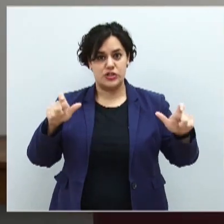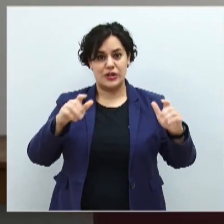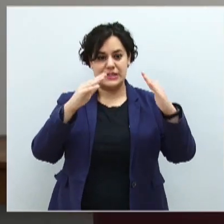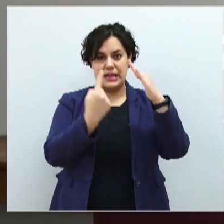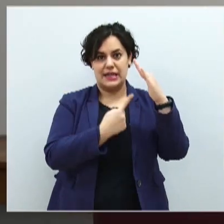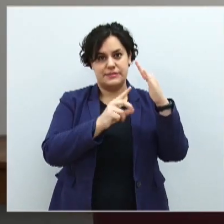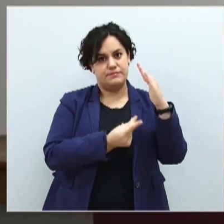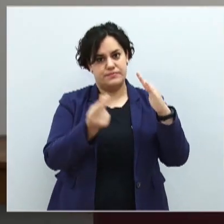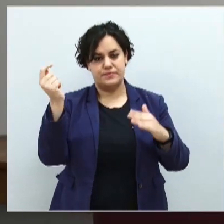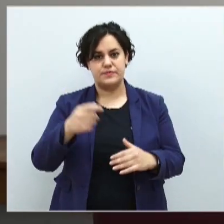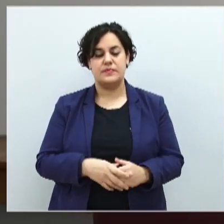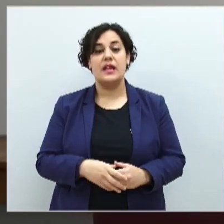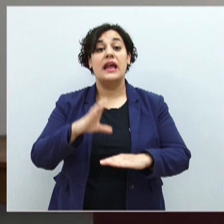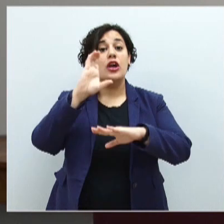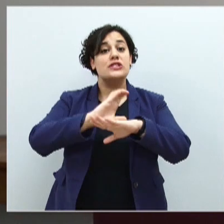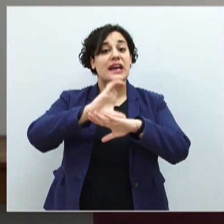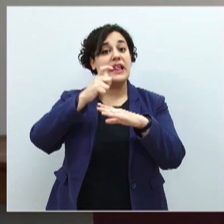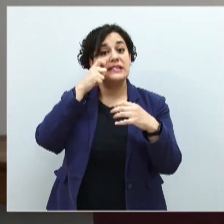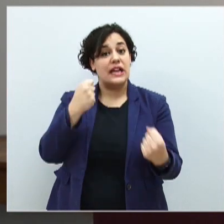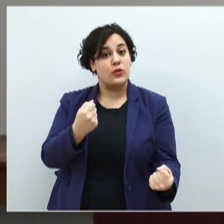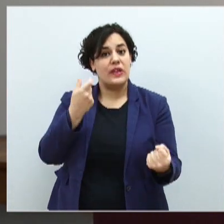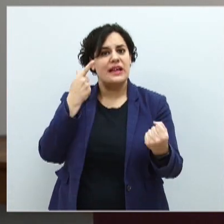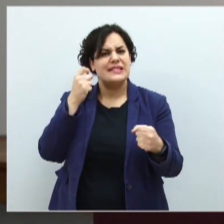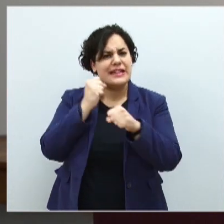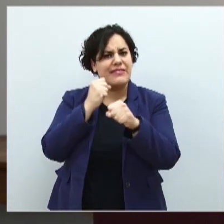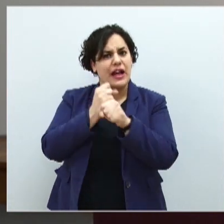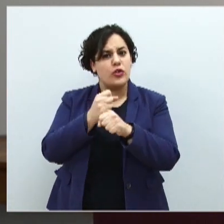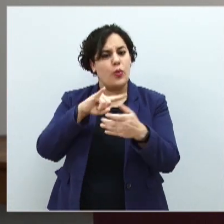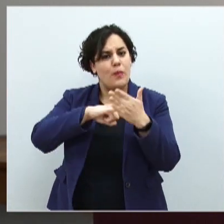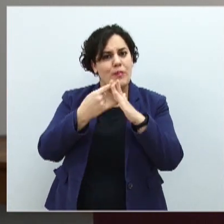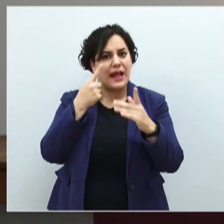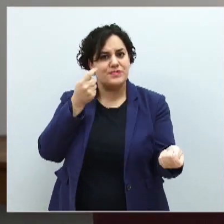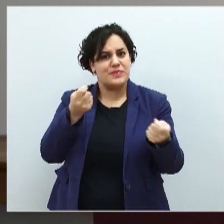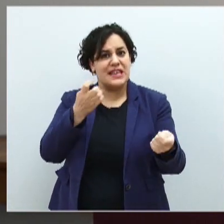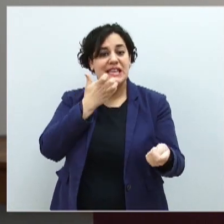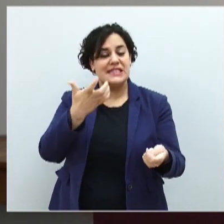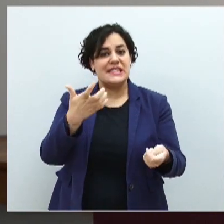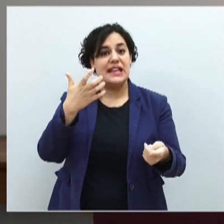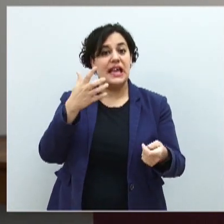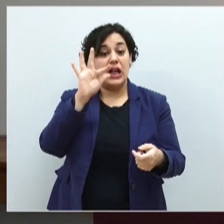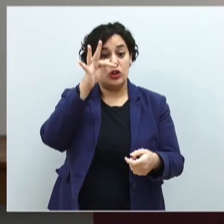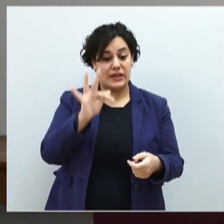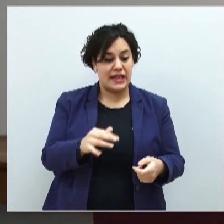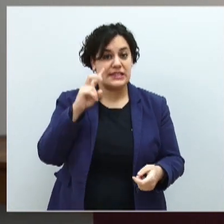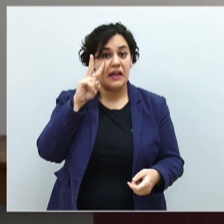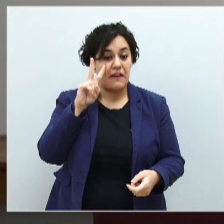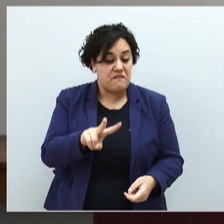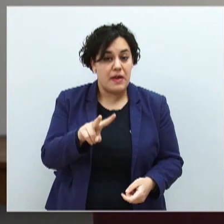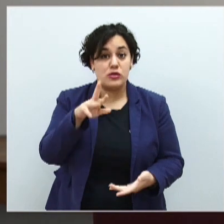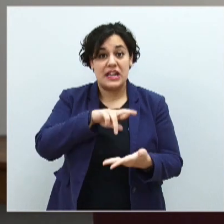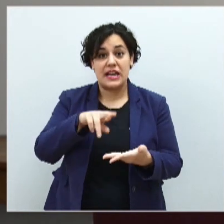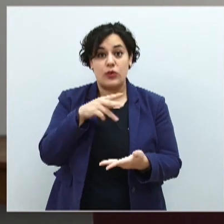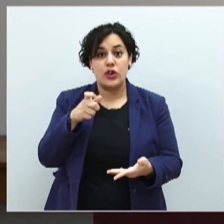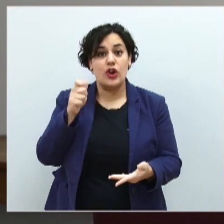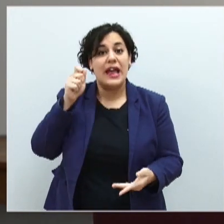¿Está trabajando la Consejería de Salud en un plan de contención si se confirma finalmente con los test la baja incidencia de la enfermedad en la región y si finalmente